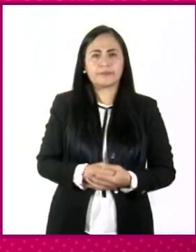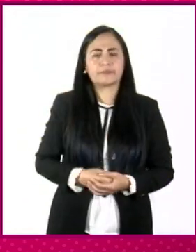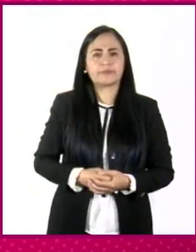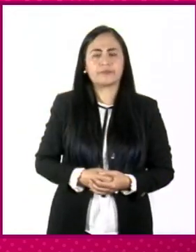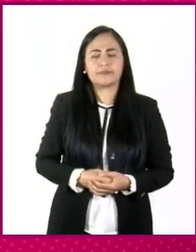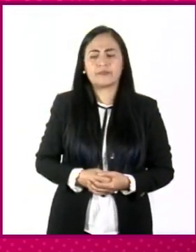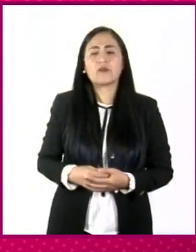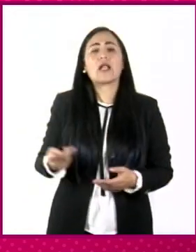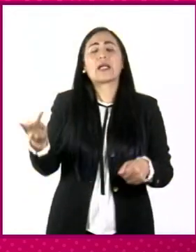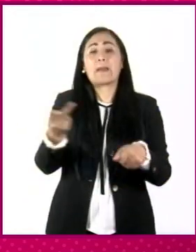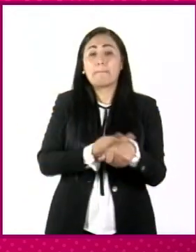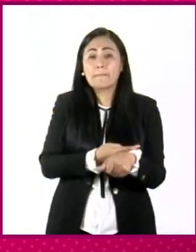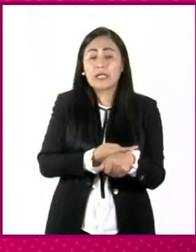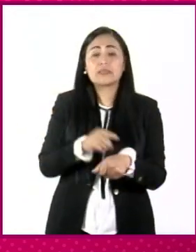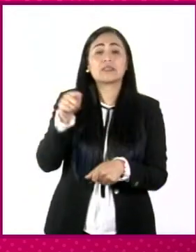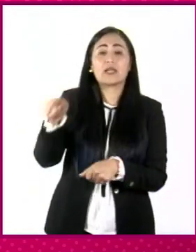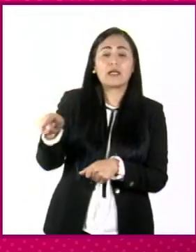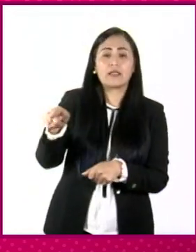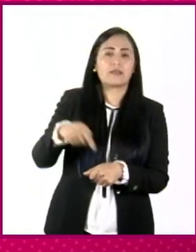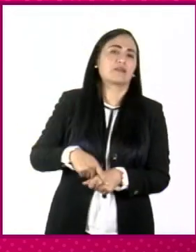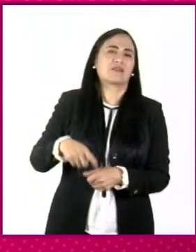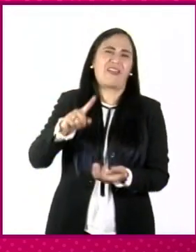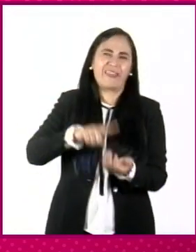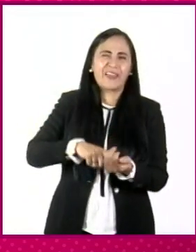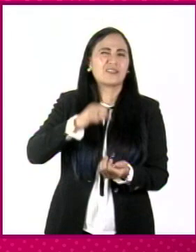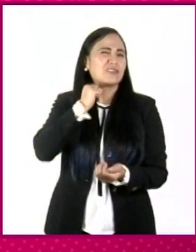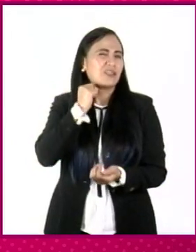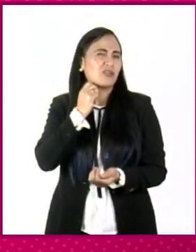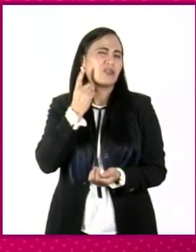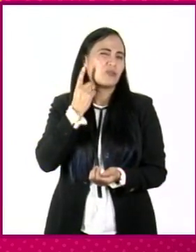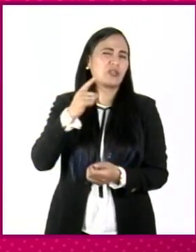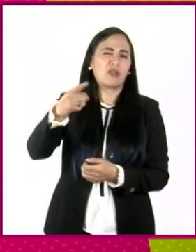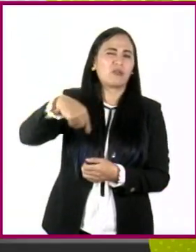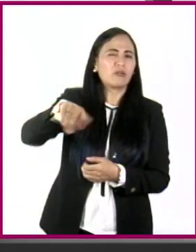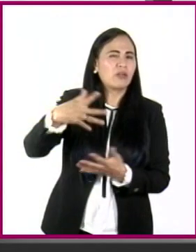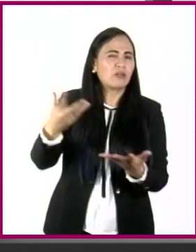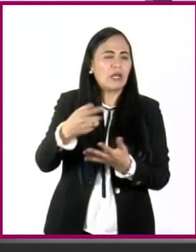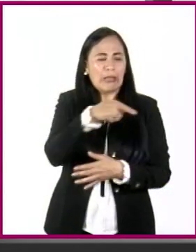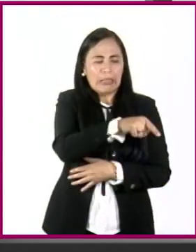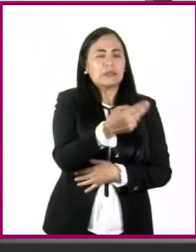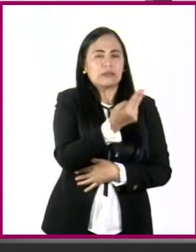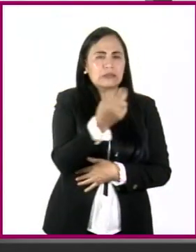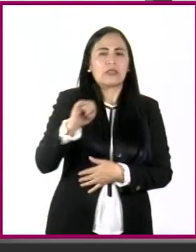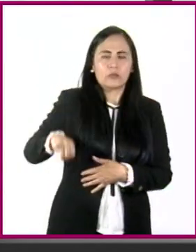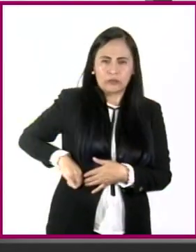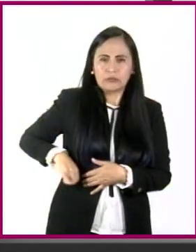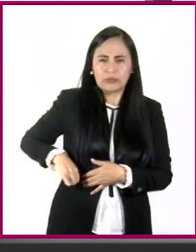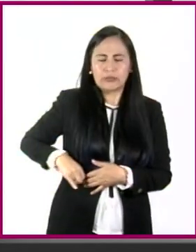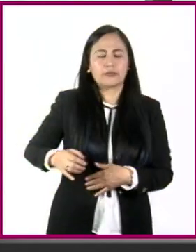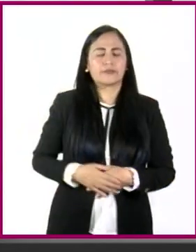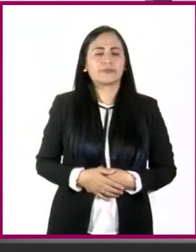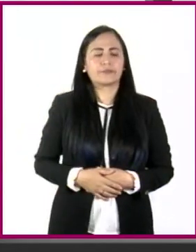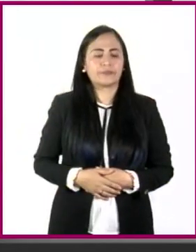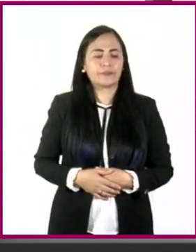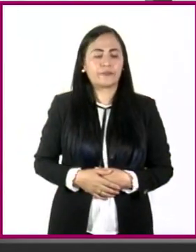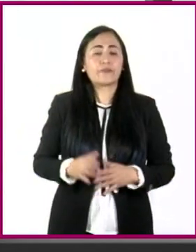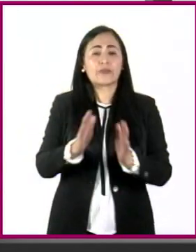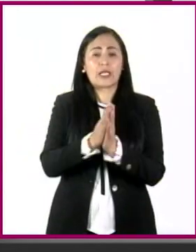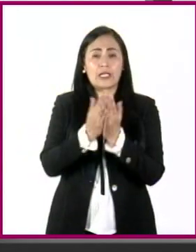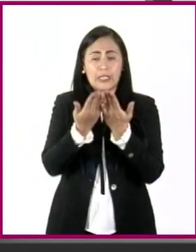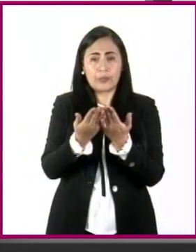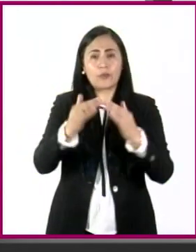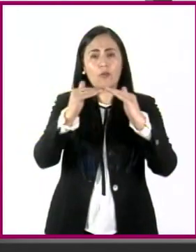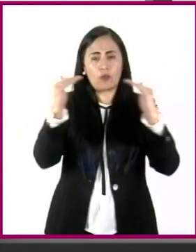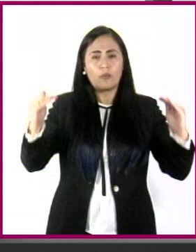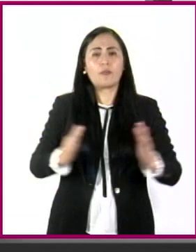seguimiento también de estos espacios de toma de decisiones. De acuerdo con el texto Democracia Participativa,